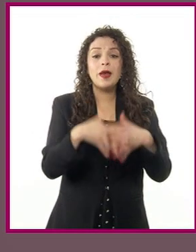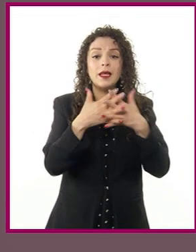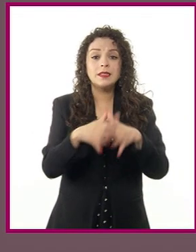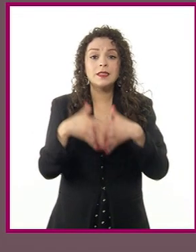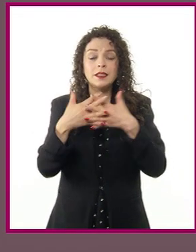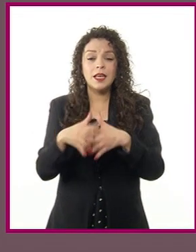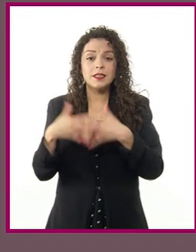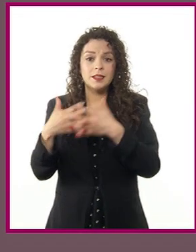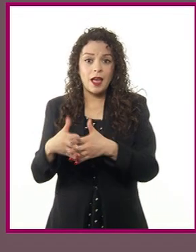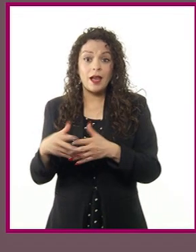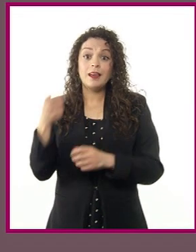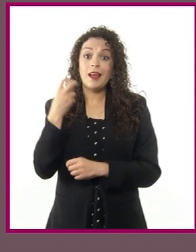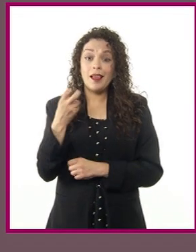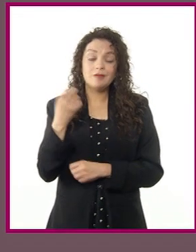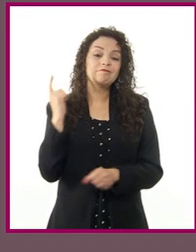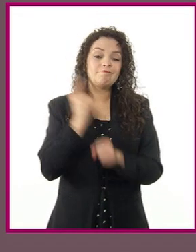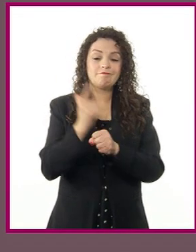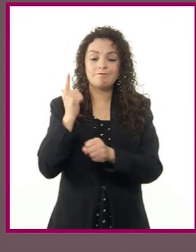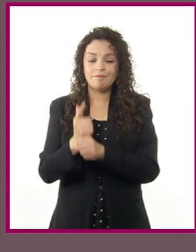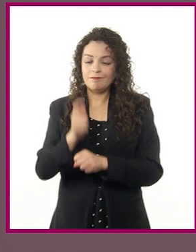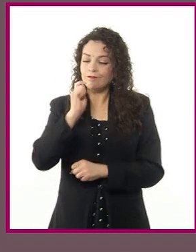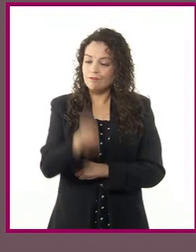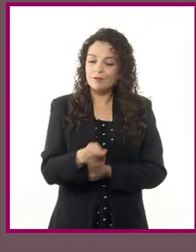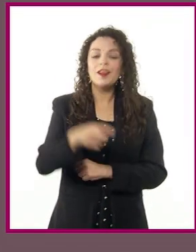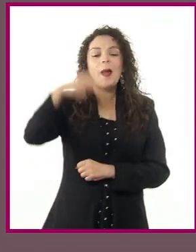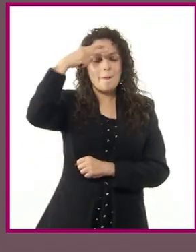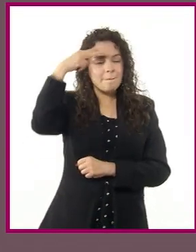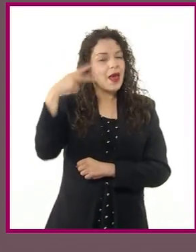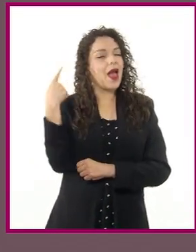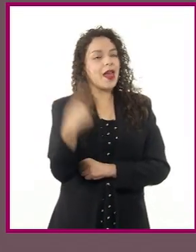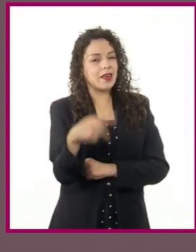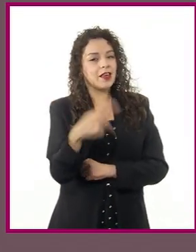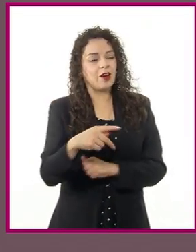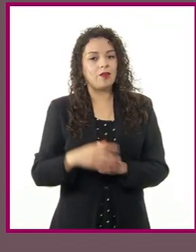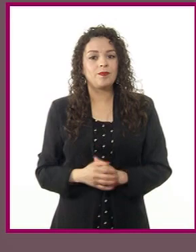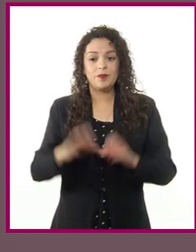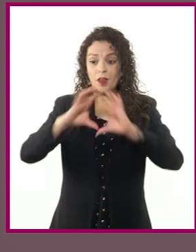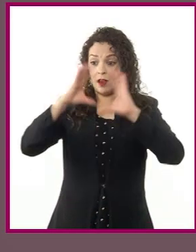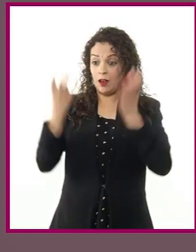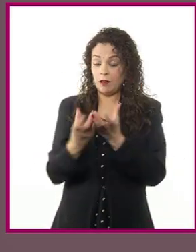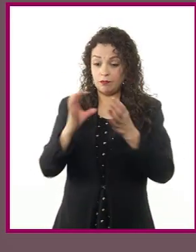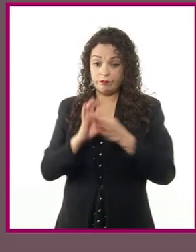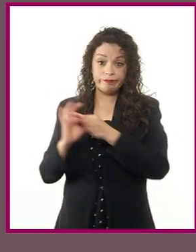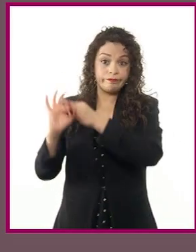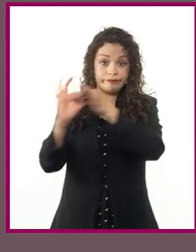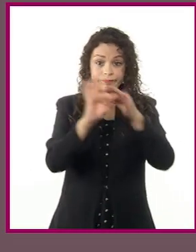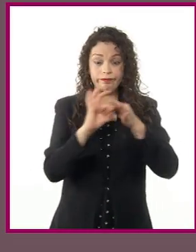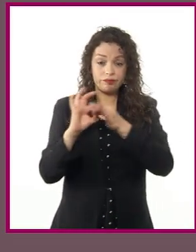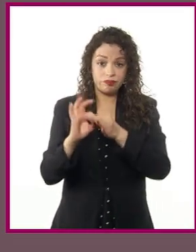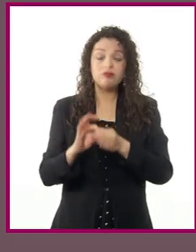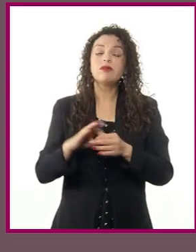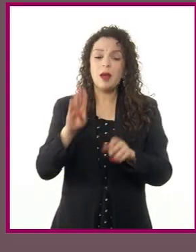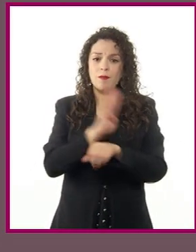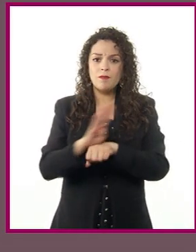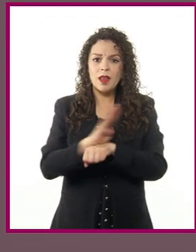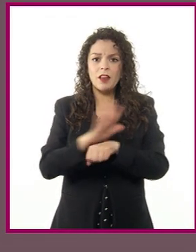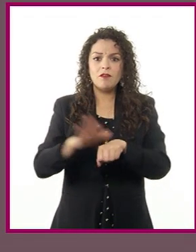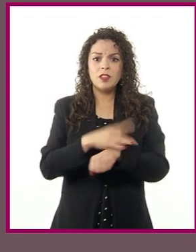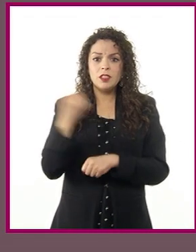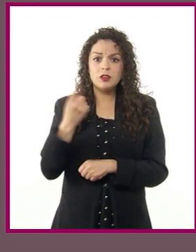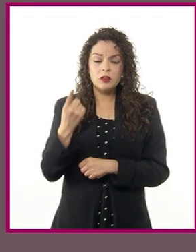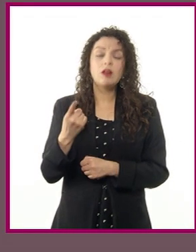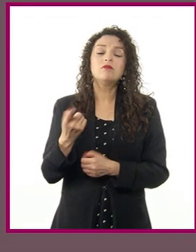del patrimonio que nos identifica como mexicanos. La globalización ha favorecido la difusión e intercambio de